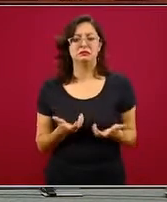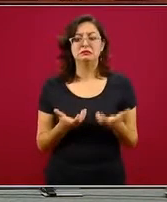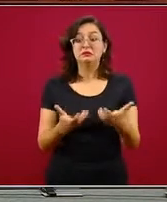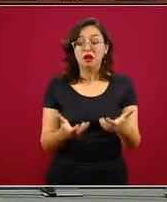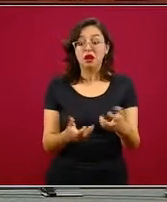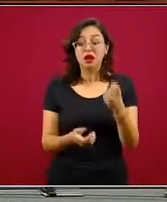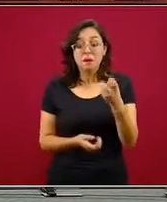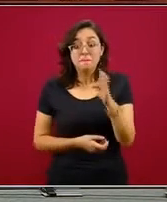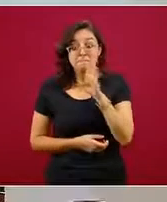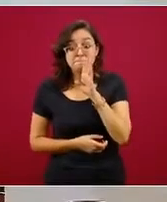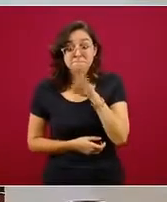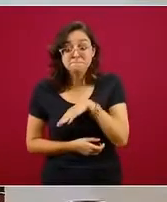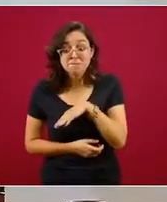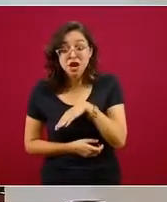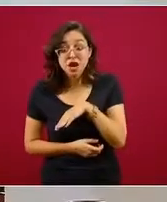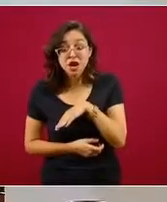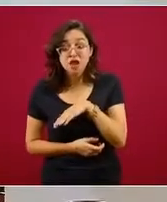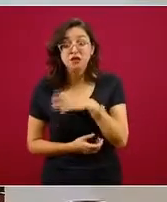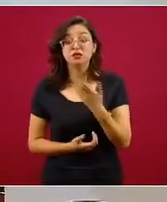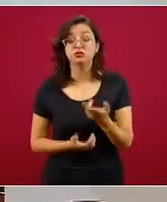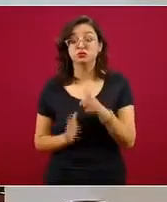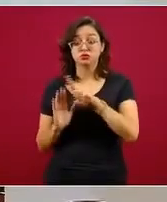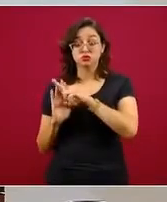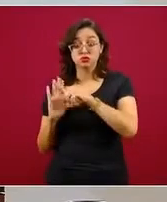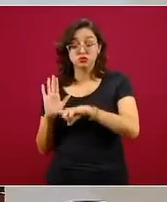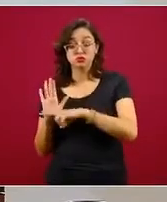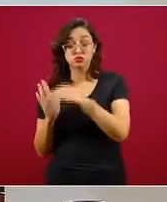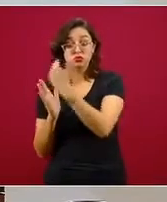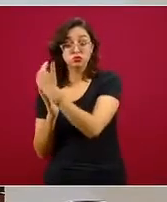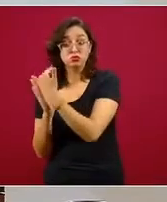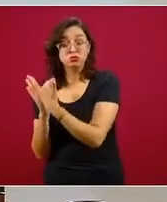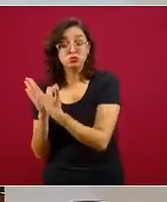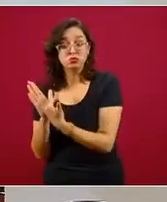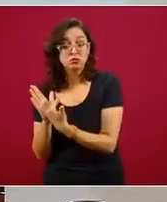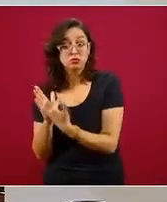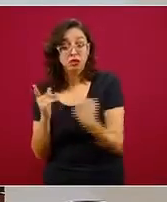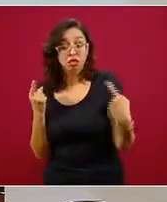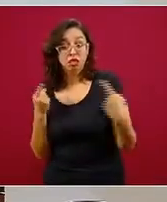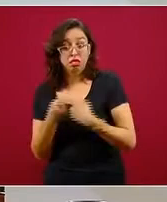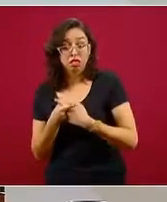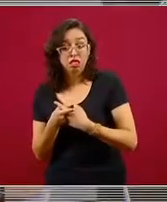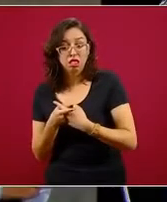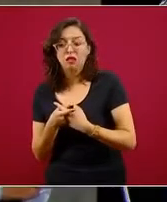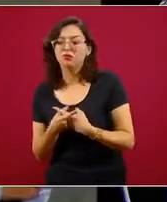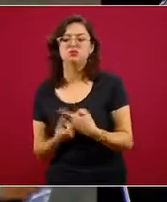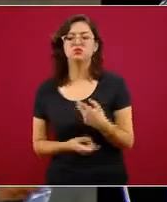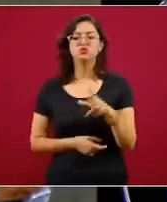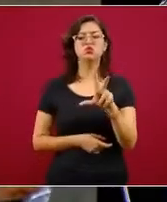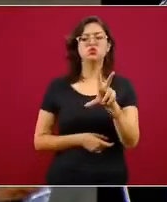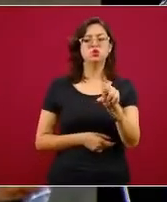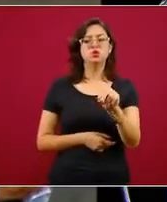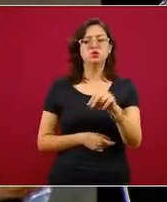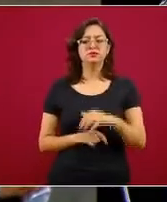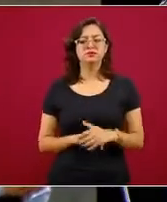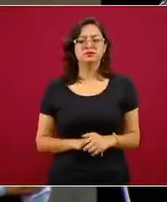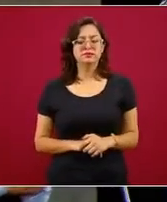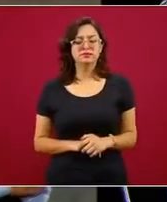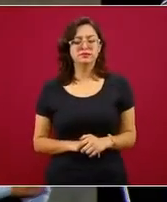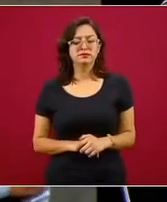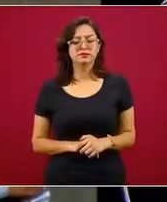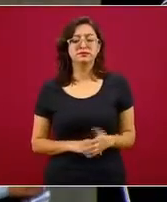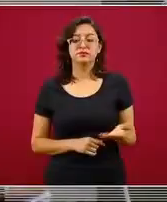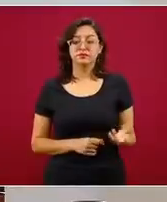indeseable a la luz de estas normas oficiales que usted menciona? La respuesta categóricamente es no. En la salud